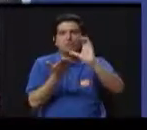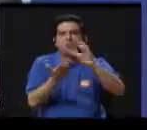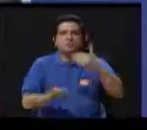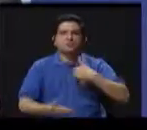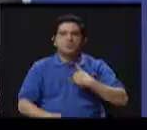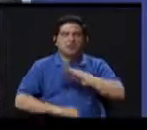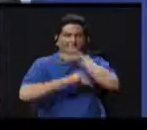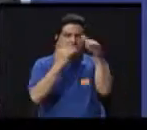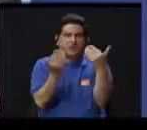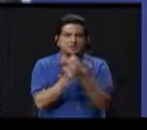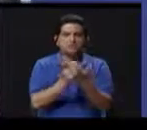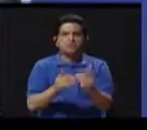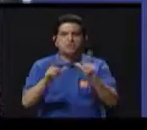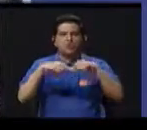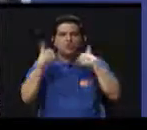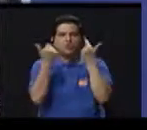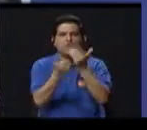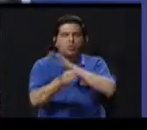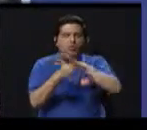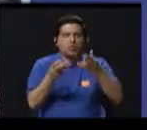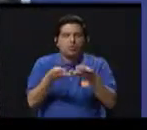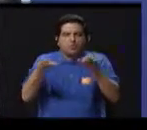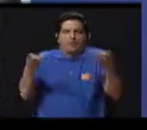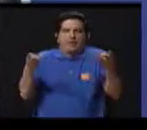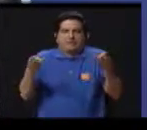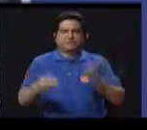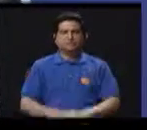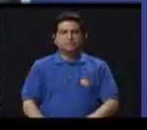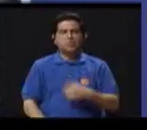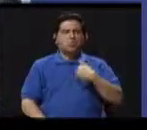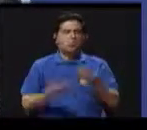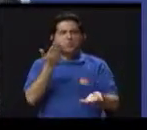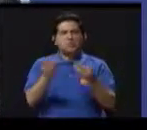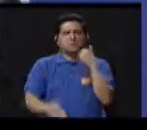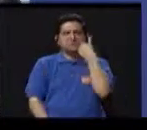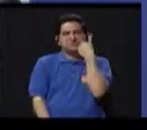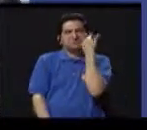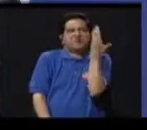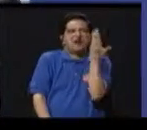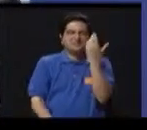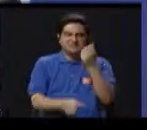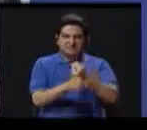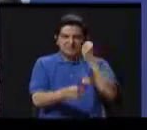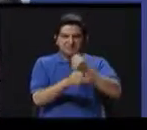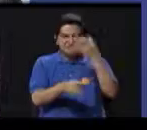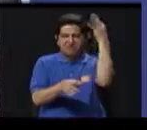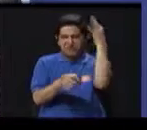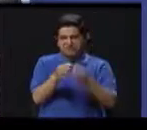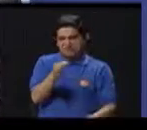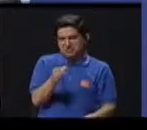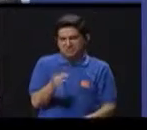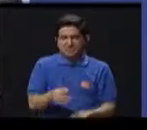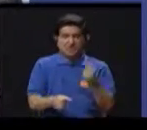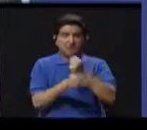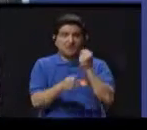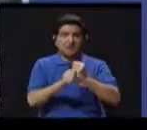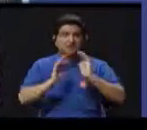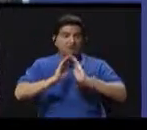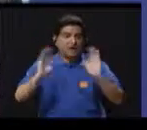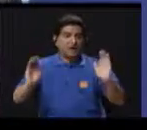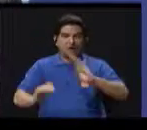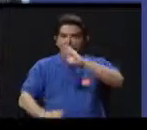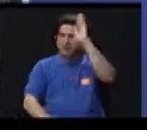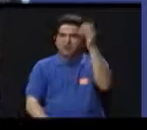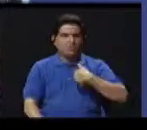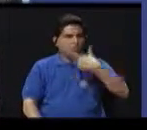un curso, sino que lleva todo el bloque completo por lo general, uno podría recurrir a lo fácil, a hacer un trabajo sencillo. Y trabajar con